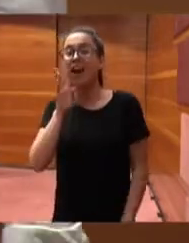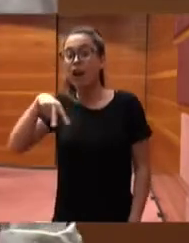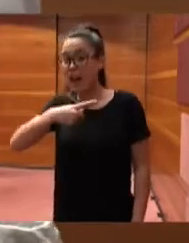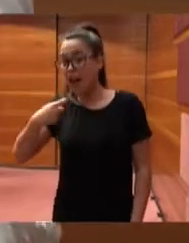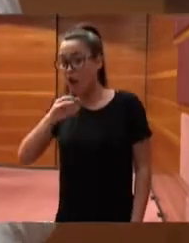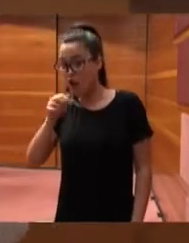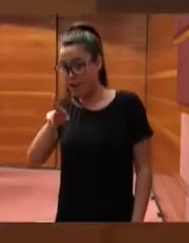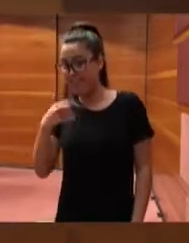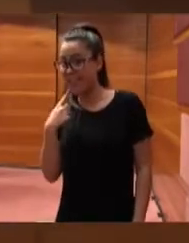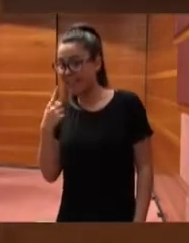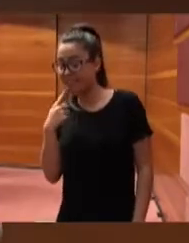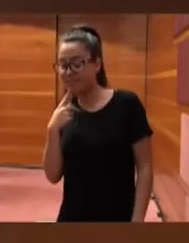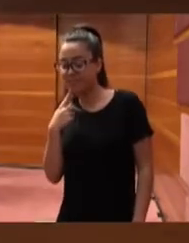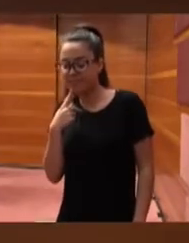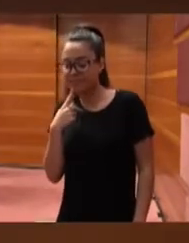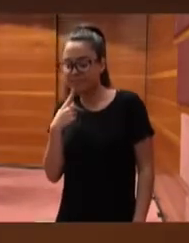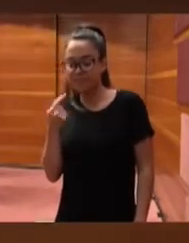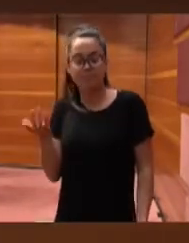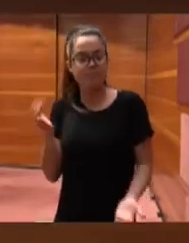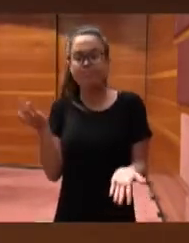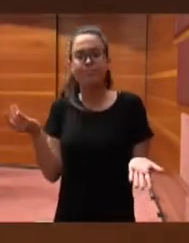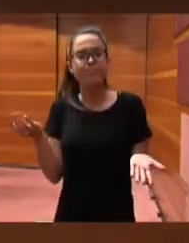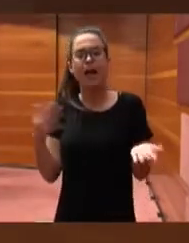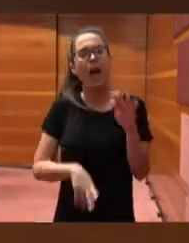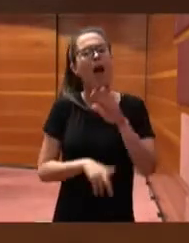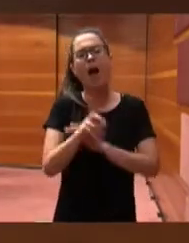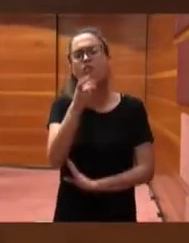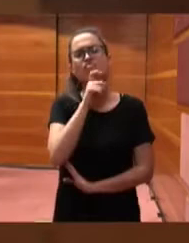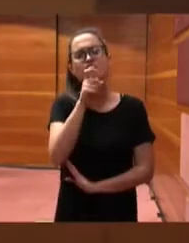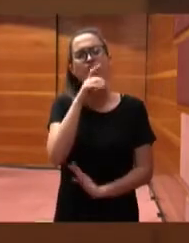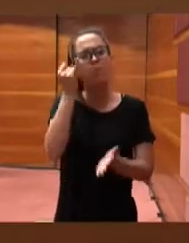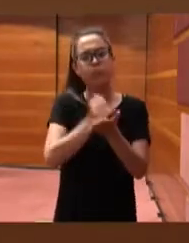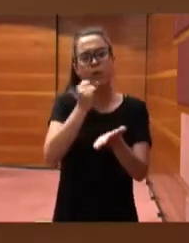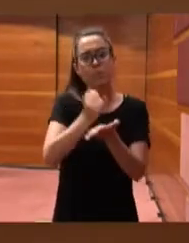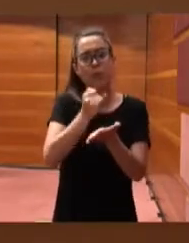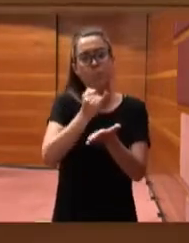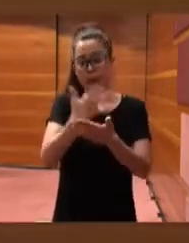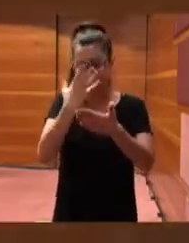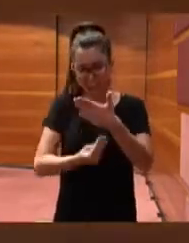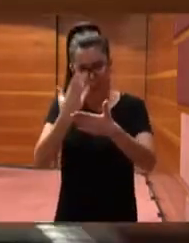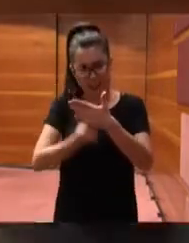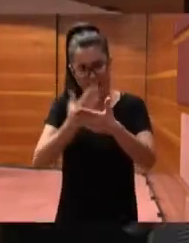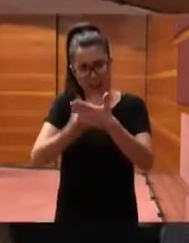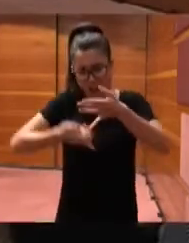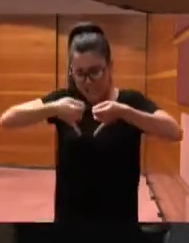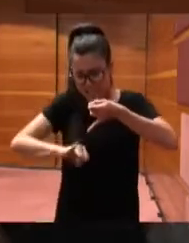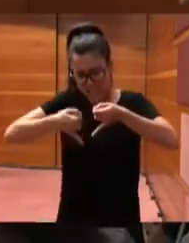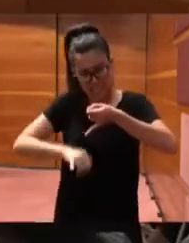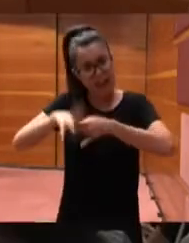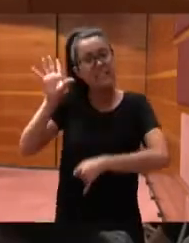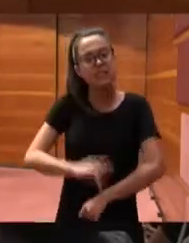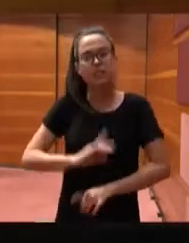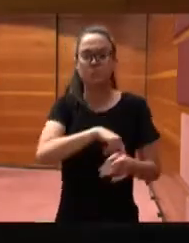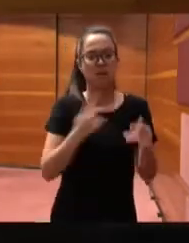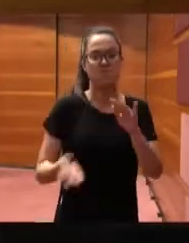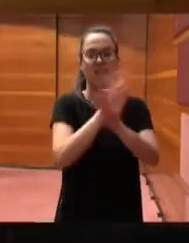sentido. La única manera de avanzar es probar, y probando te equivocas mucho, y probando mucho te equivocas más veces. Pero ese error es el